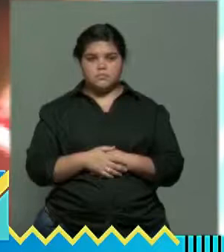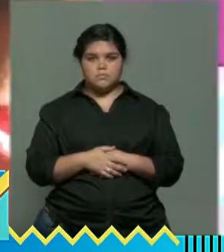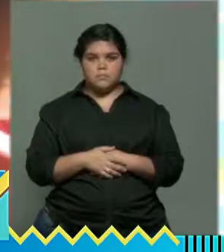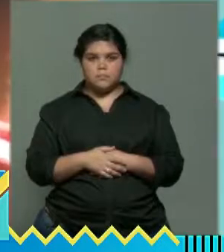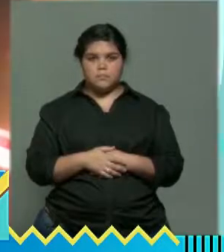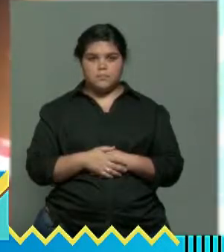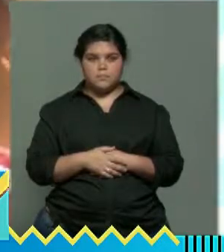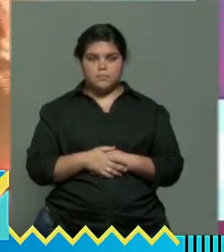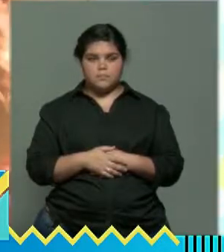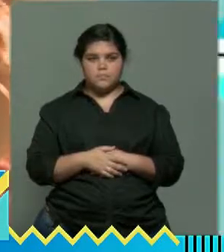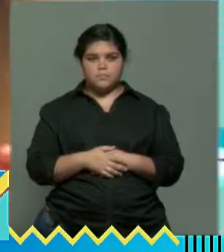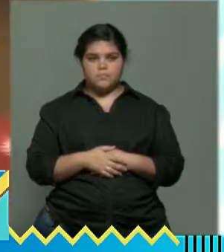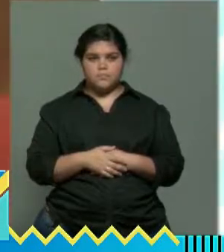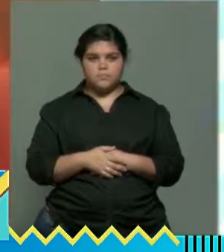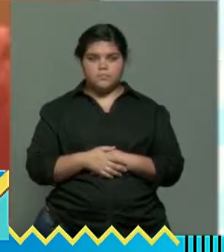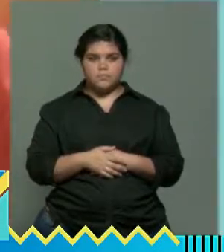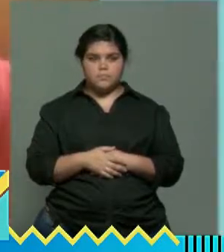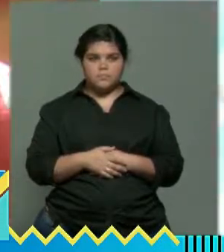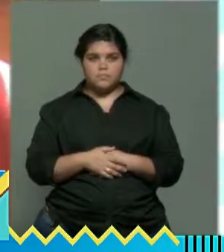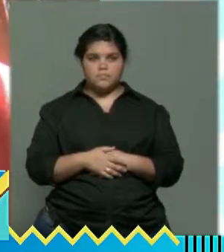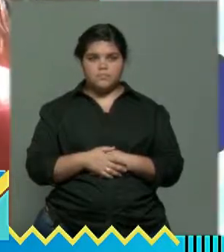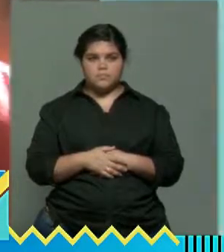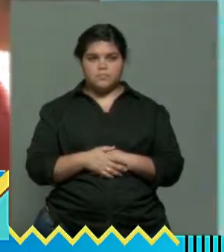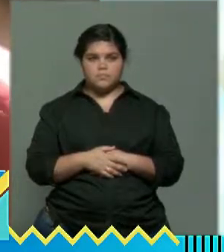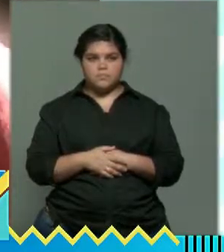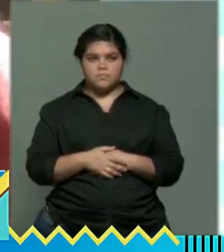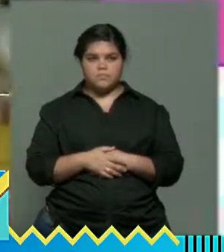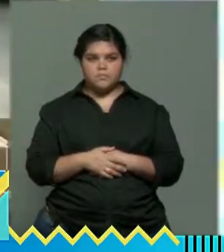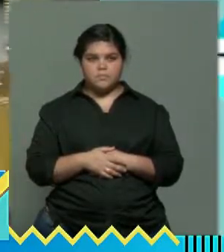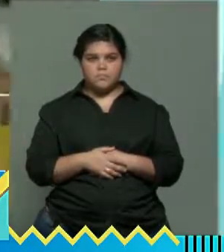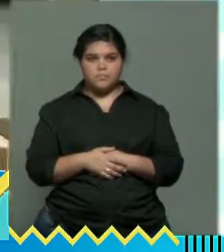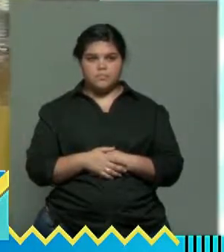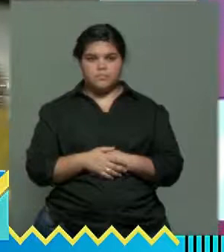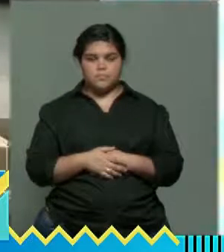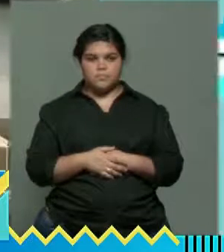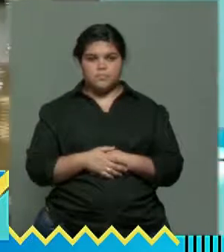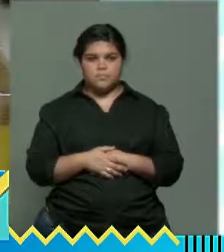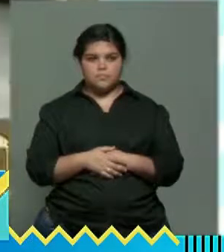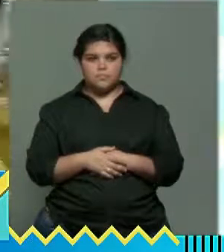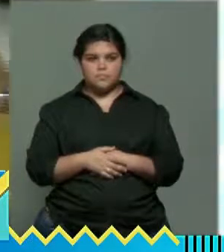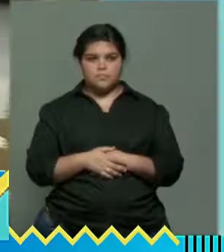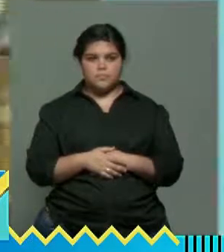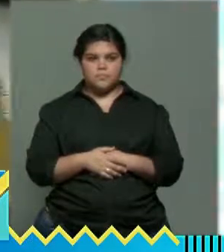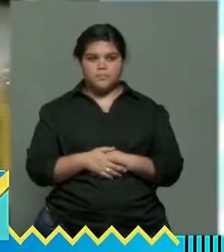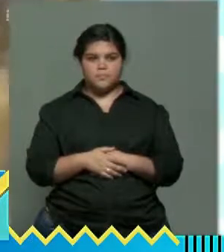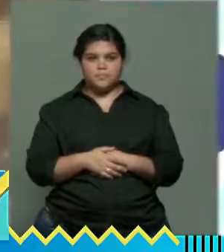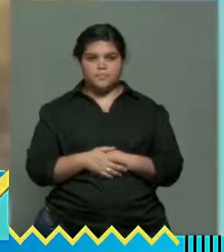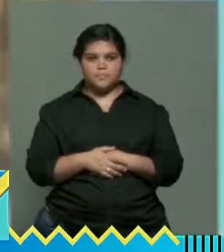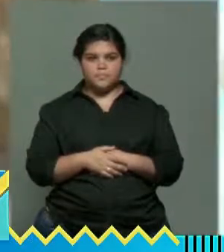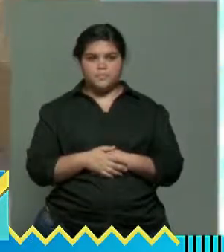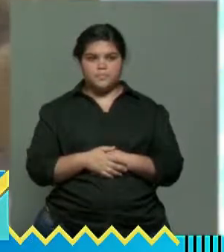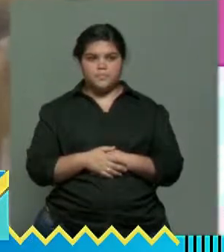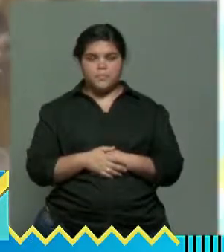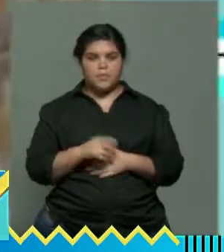voy a parecer terminar en una sequía, pero y no en el canal justamente. Me parece que hay que entender ese